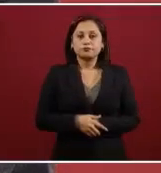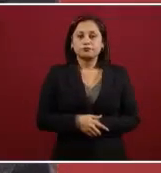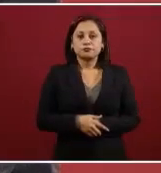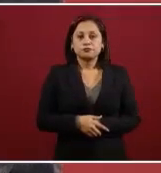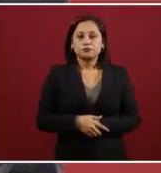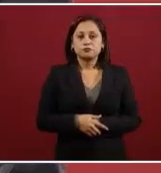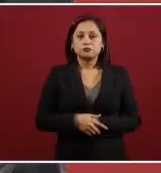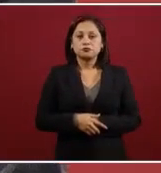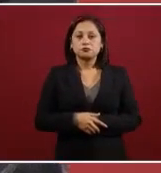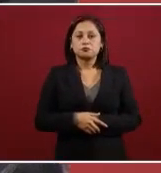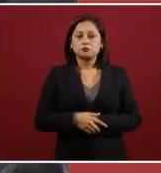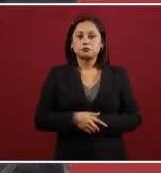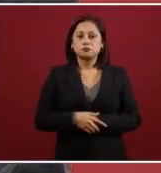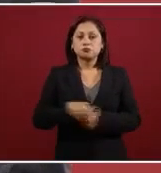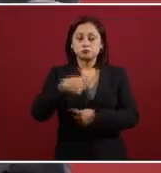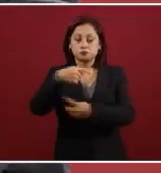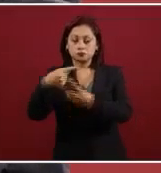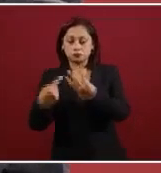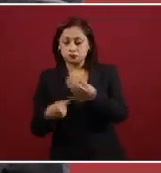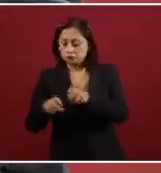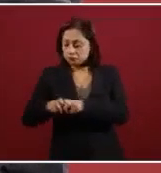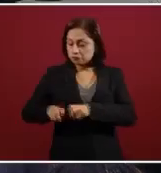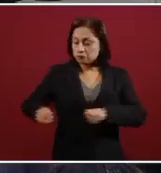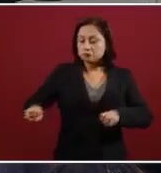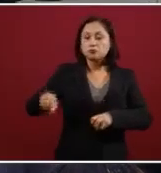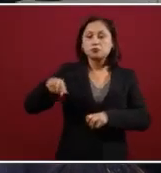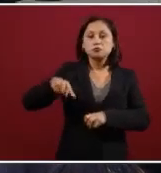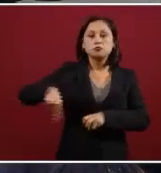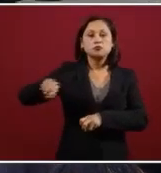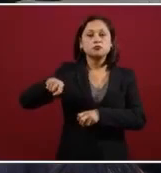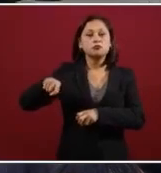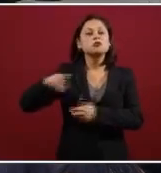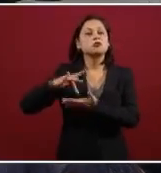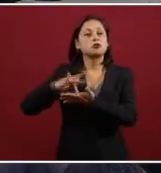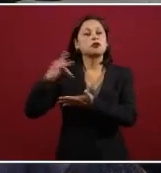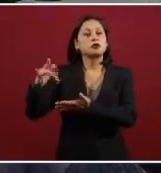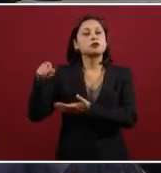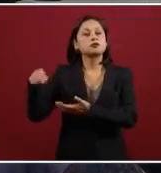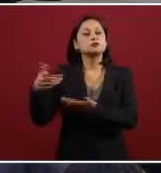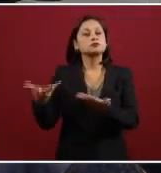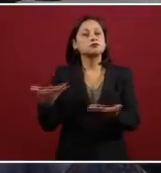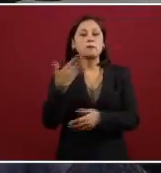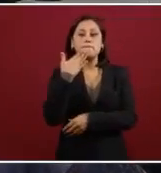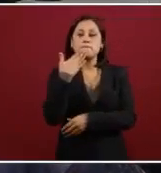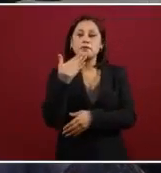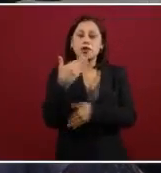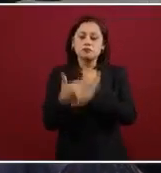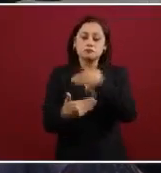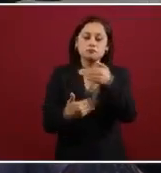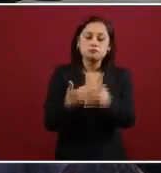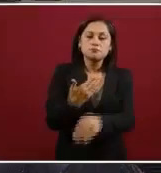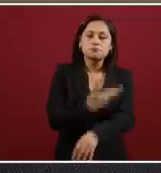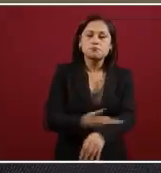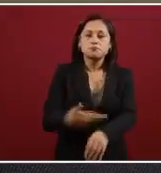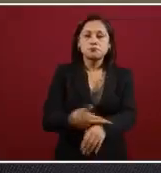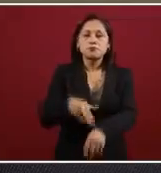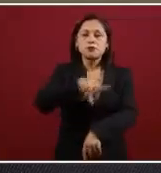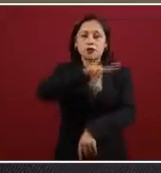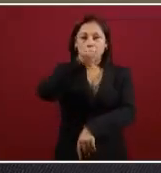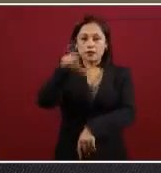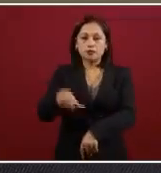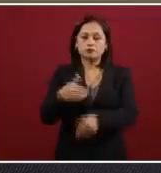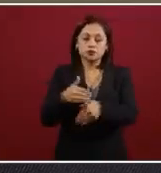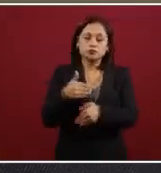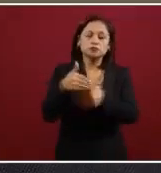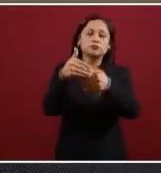salimos bien y vamos a seguirles informando. Lo demás, pues